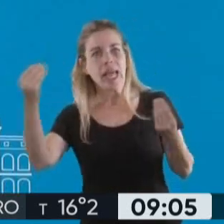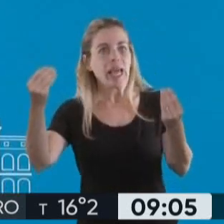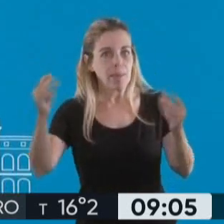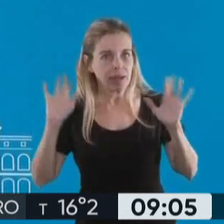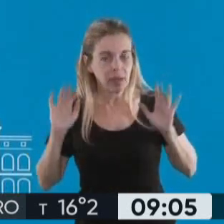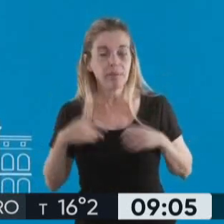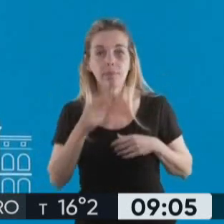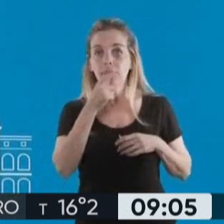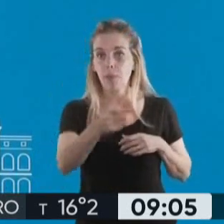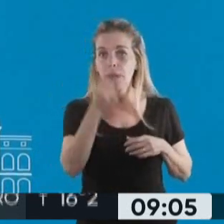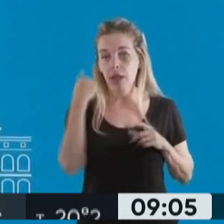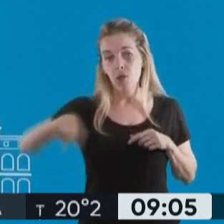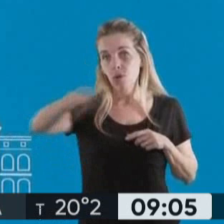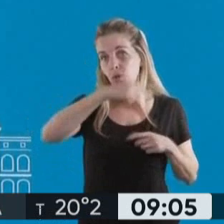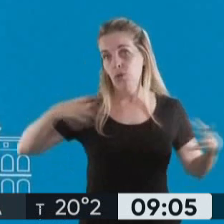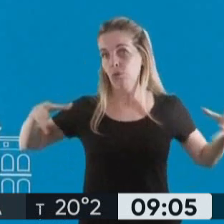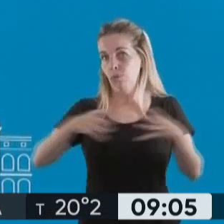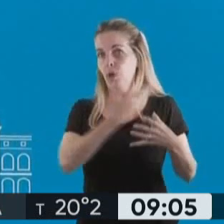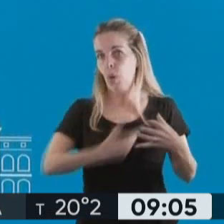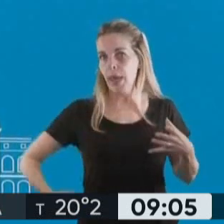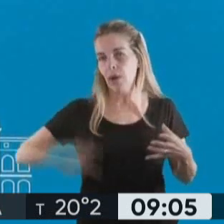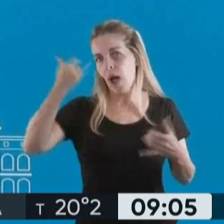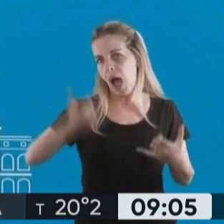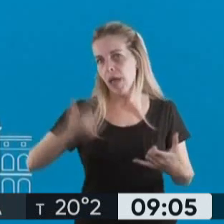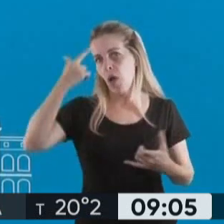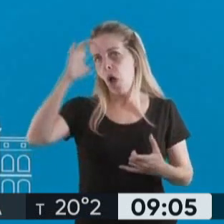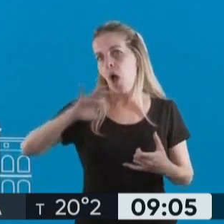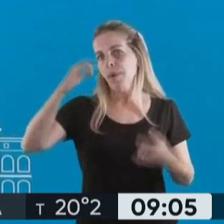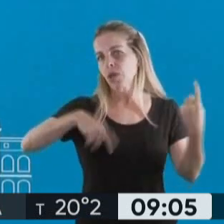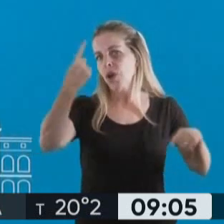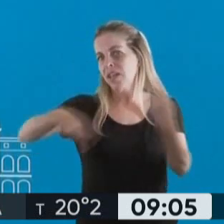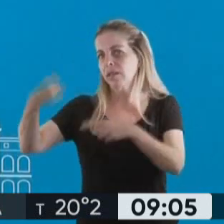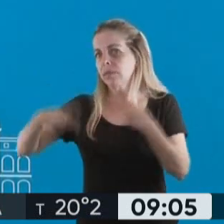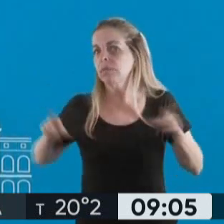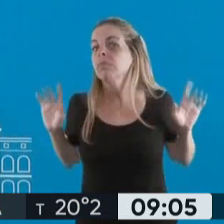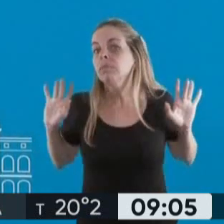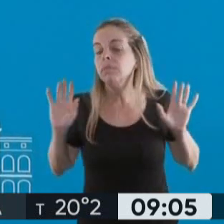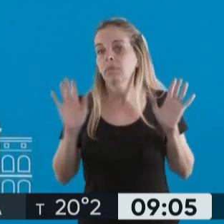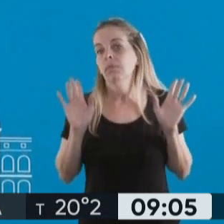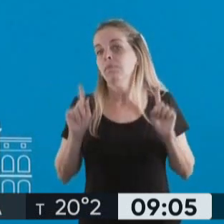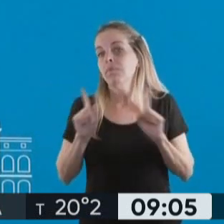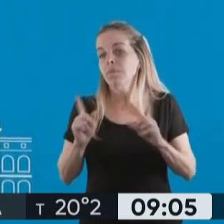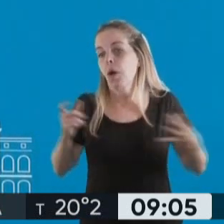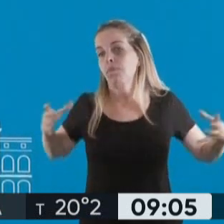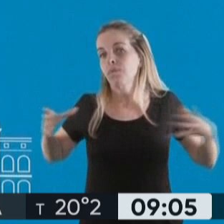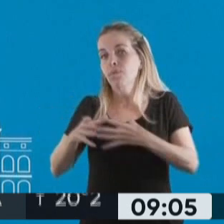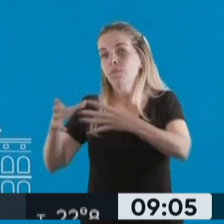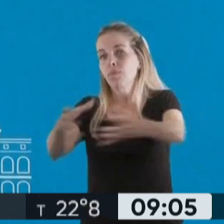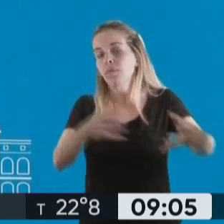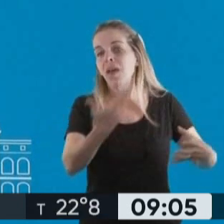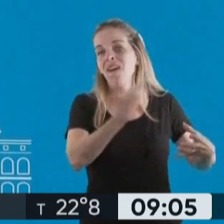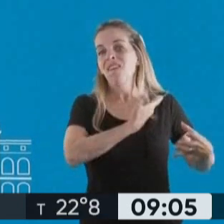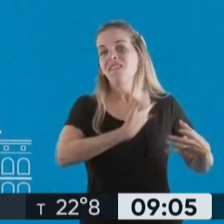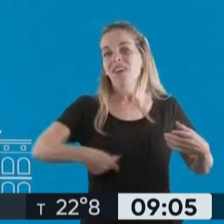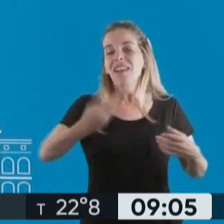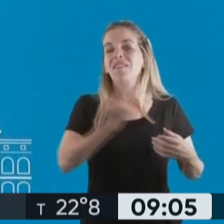de gobierno que tiene diferentes miradas internas sobre diferentes temas. Digo, el Frente Renovador no votó lo mismo que el resto del Frente de Todos en su